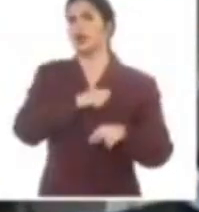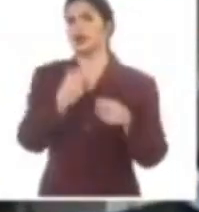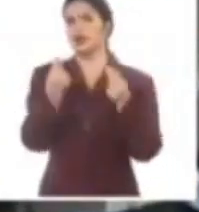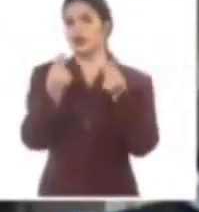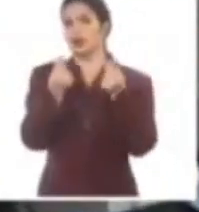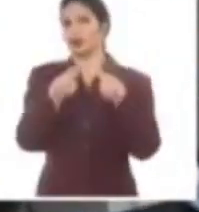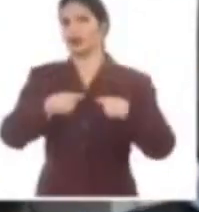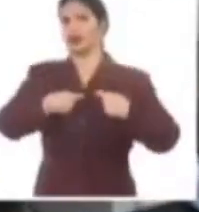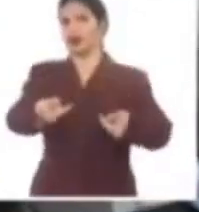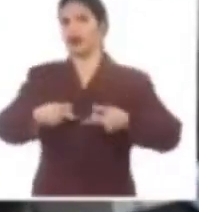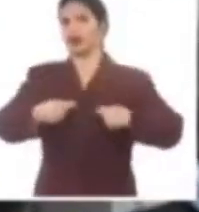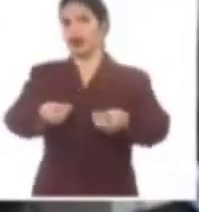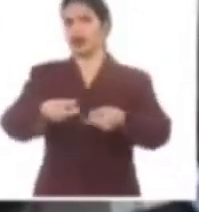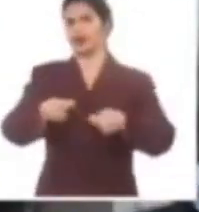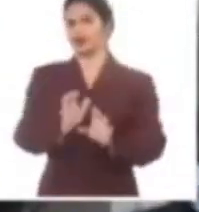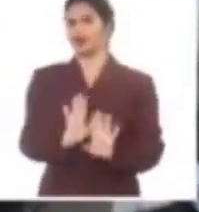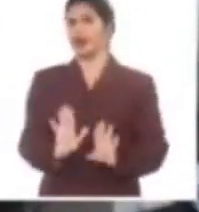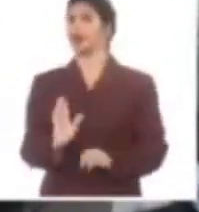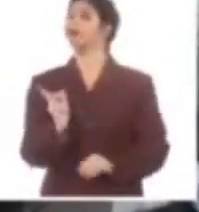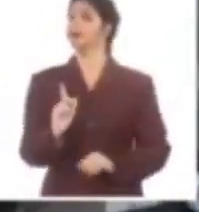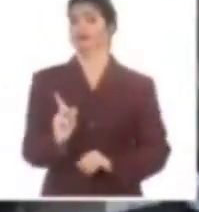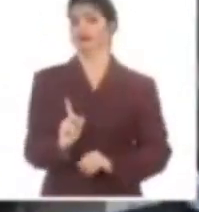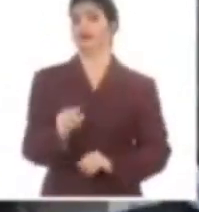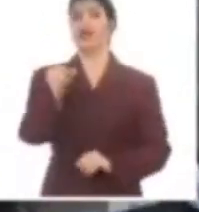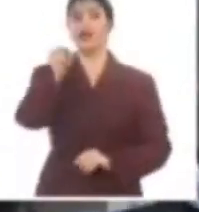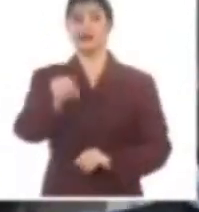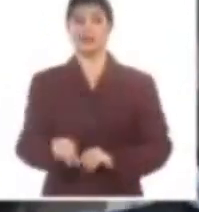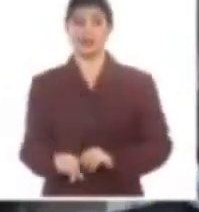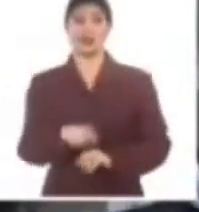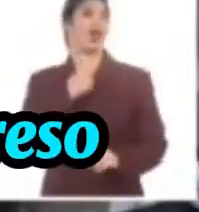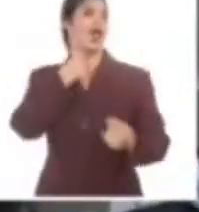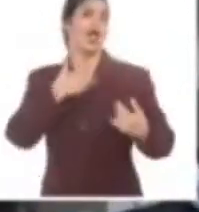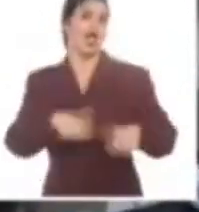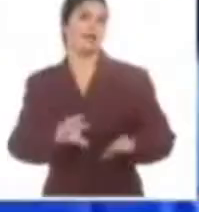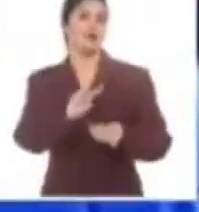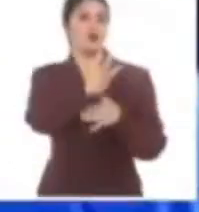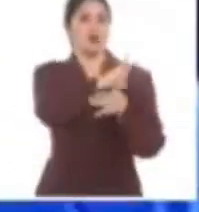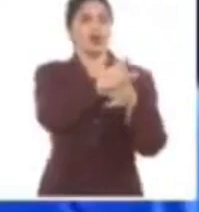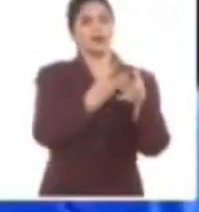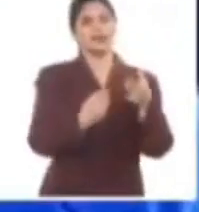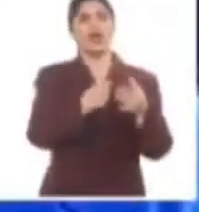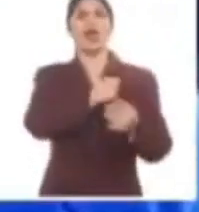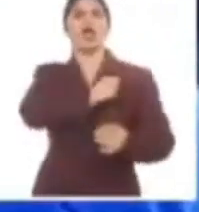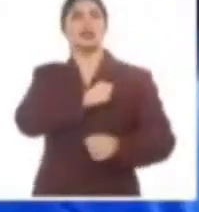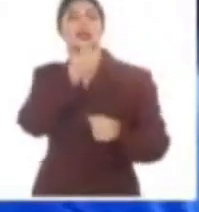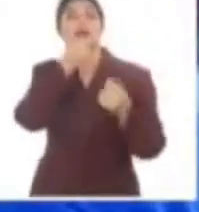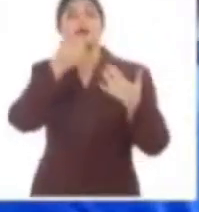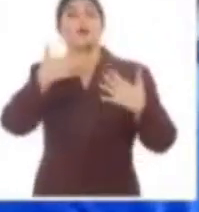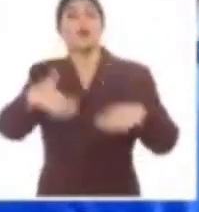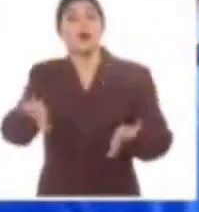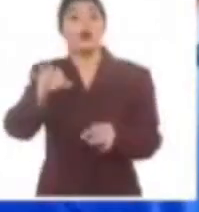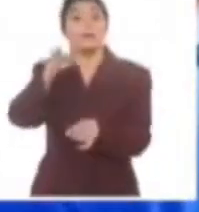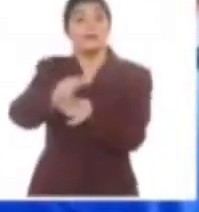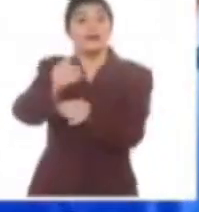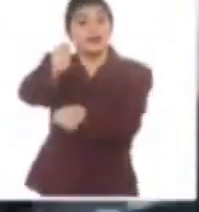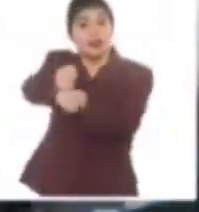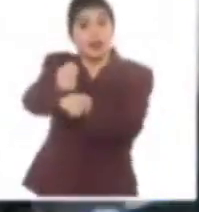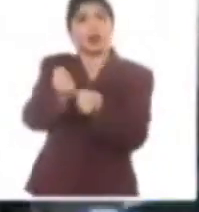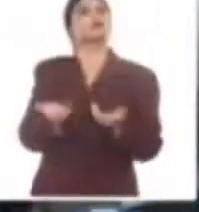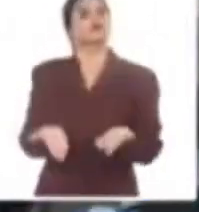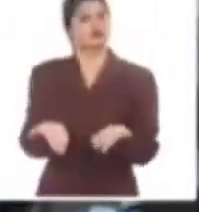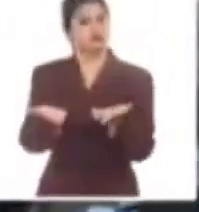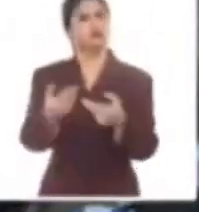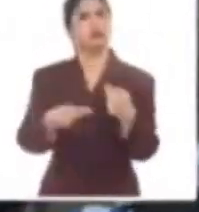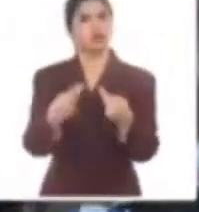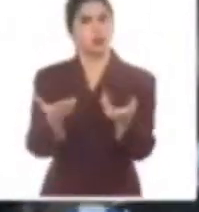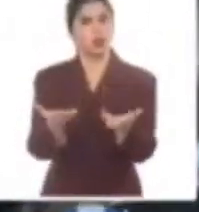de insertarse a la sociedad, de trabajar, de generar sus propios ingresos, lo vamos a ir sumando. Sabemos